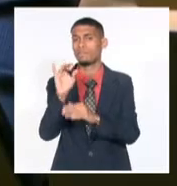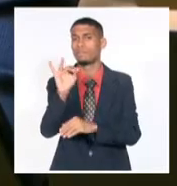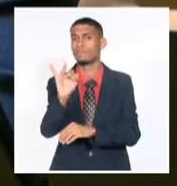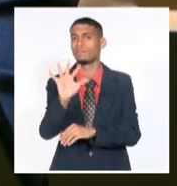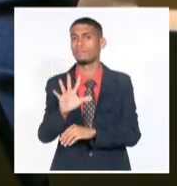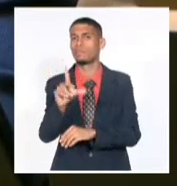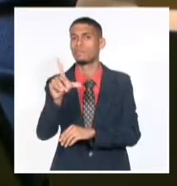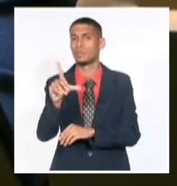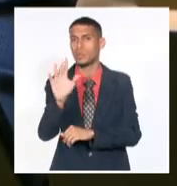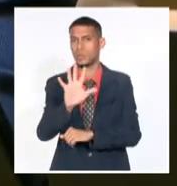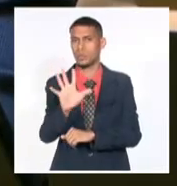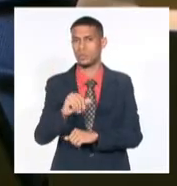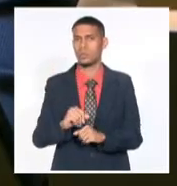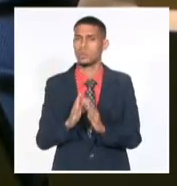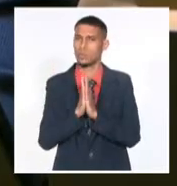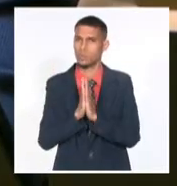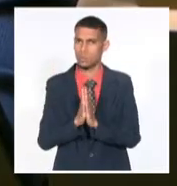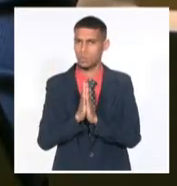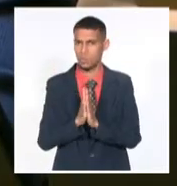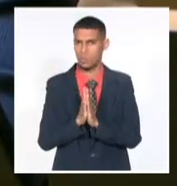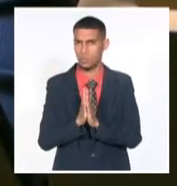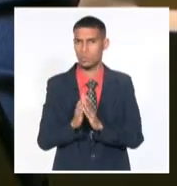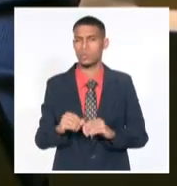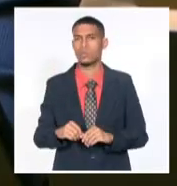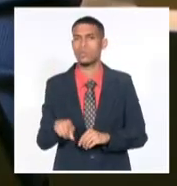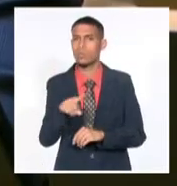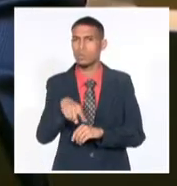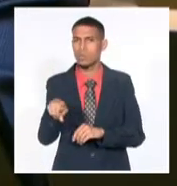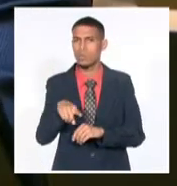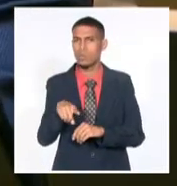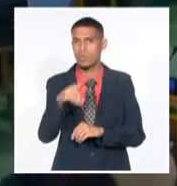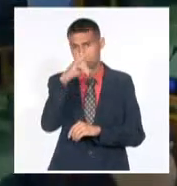A/78/L5. Por favor, manifiéstense.